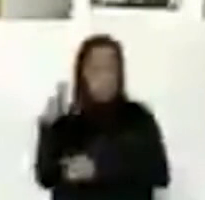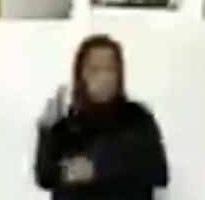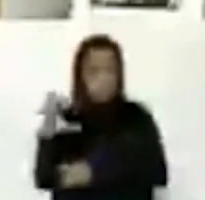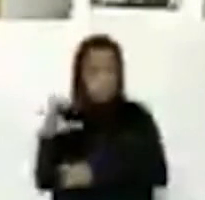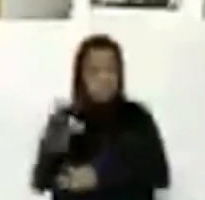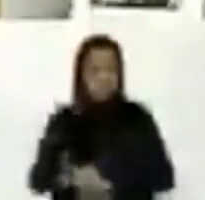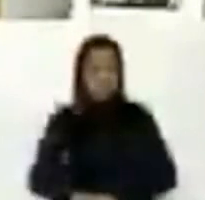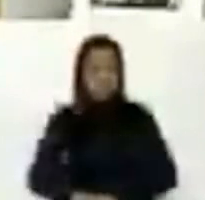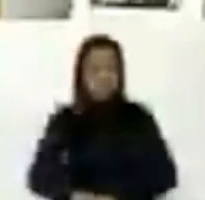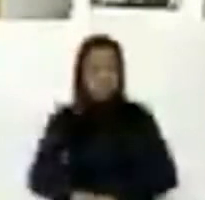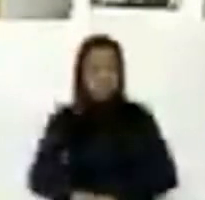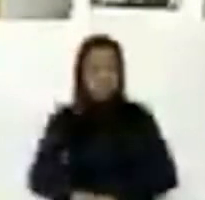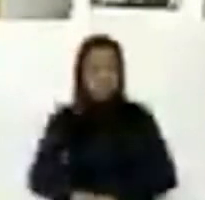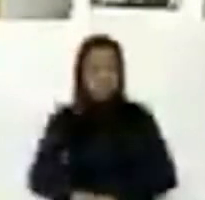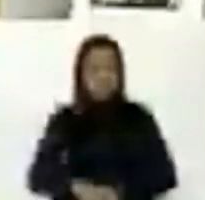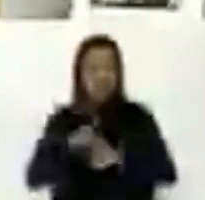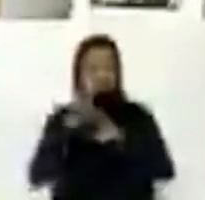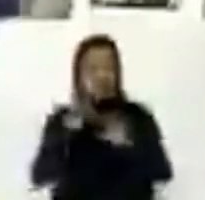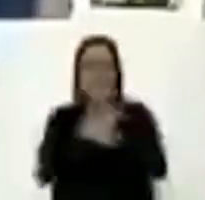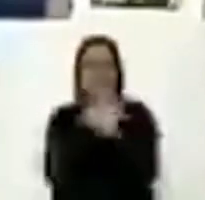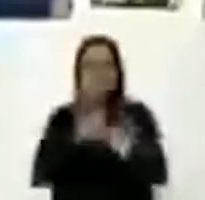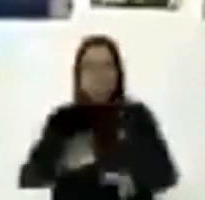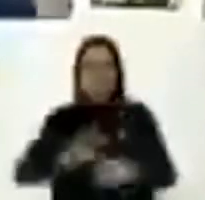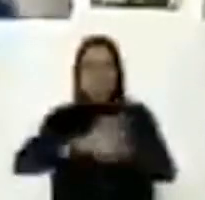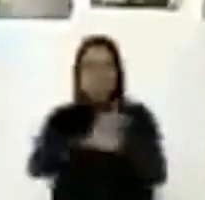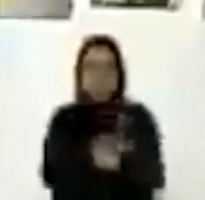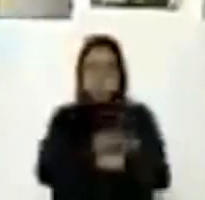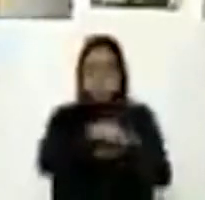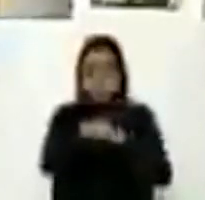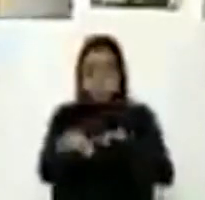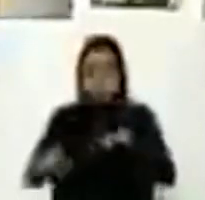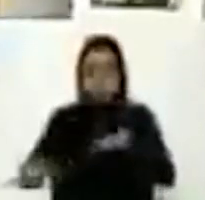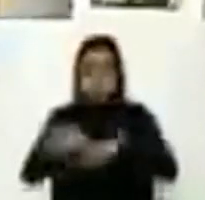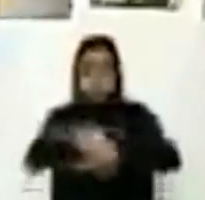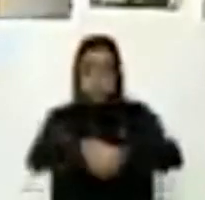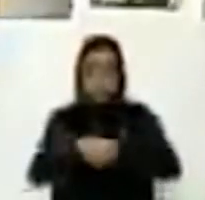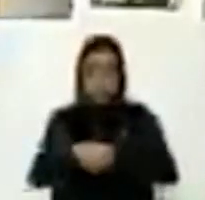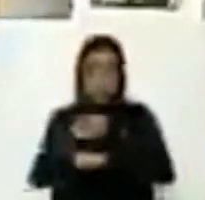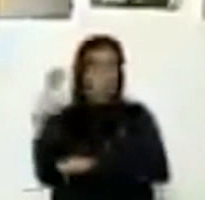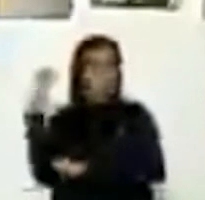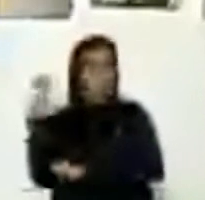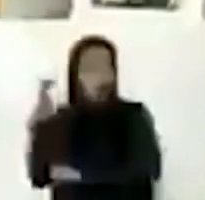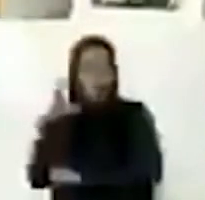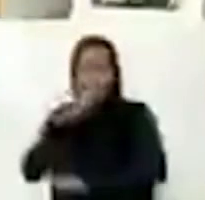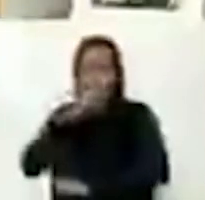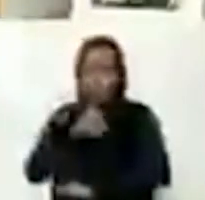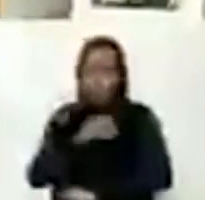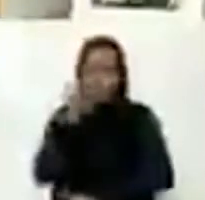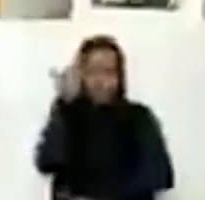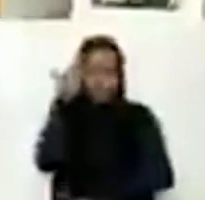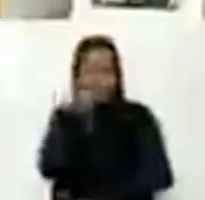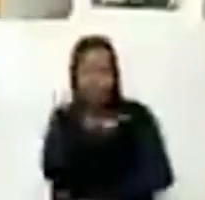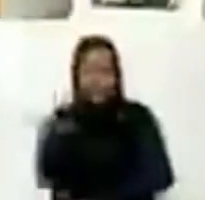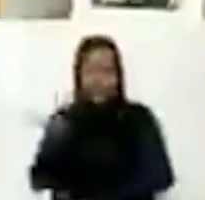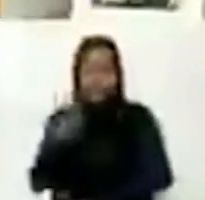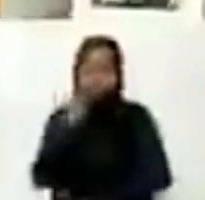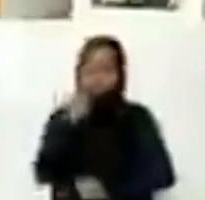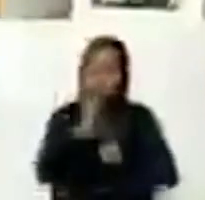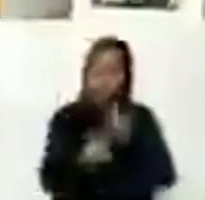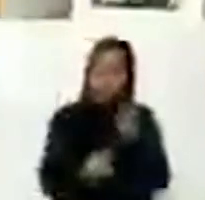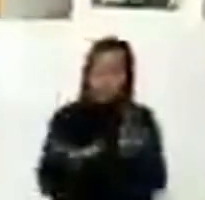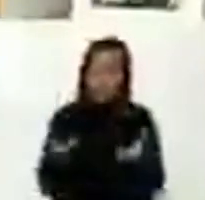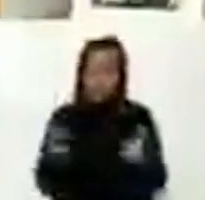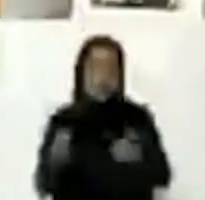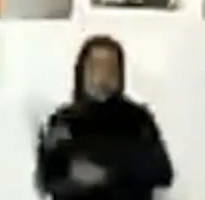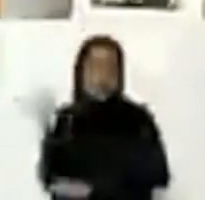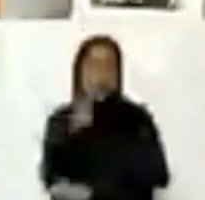británica. En Colombia es un caos, saben ustedes. Lo hemos dicho y todos lo saben. Venezuela viven